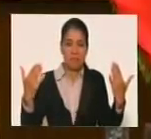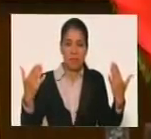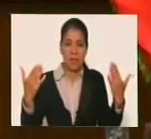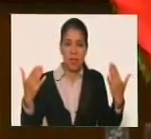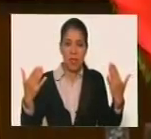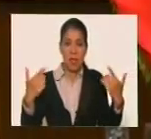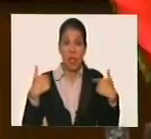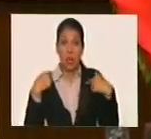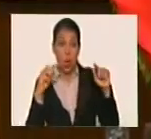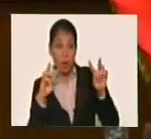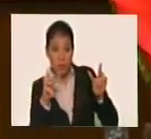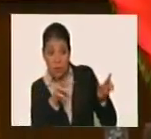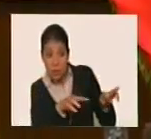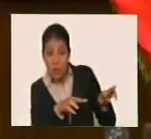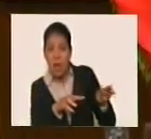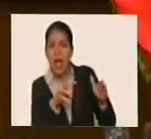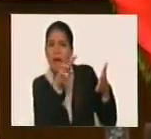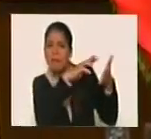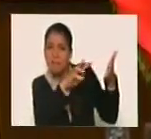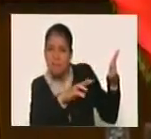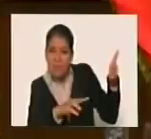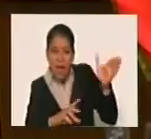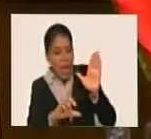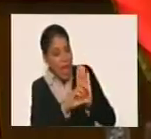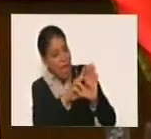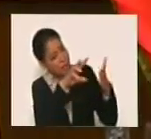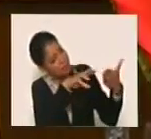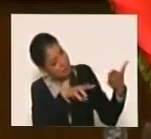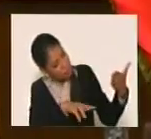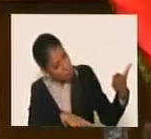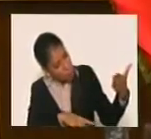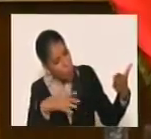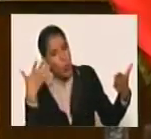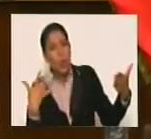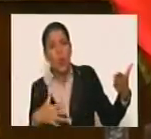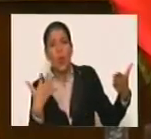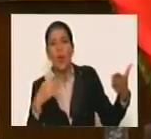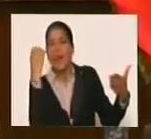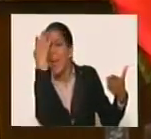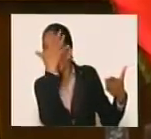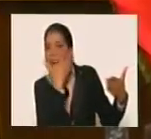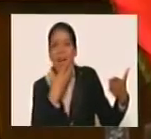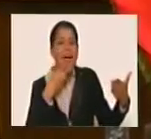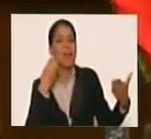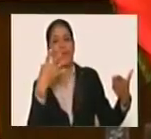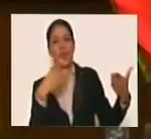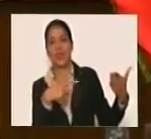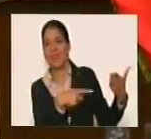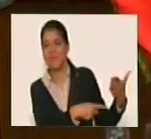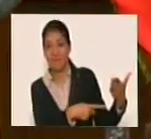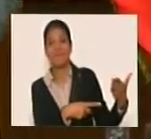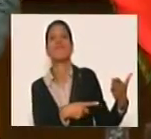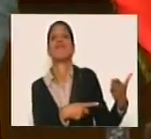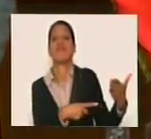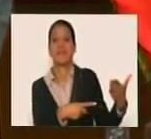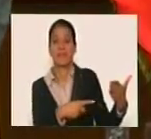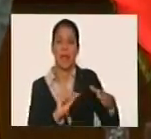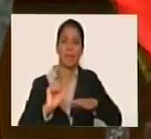Yo desde que la vi, la leí, yo creo que es una de las leyes más hermosas que ha tenido la legislación venezolana.